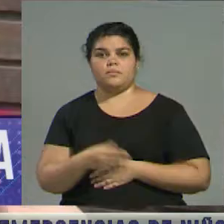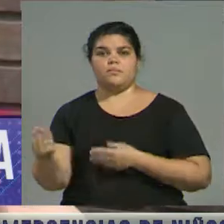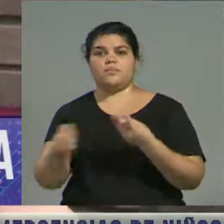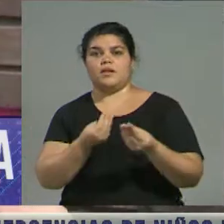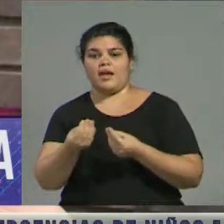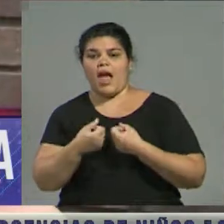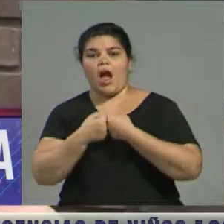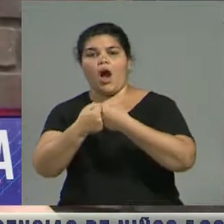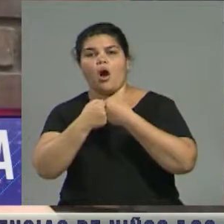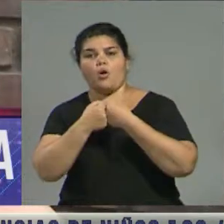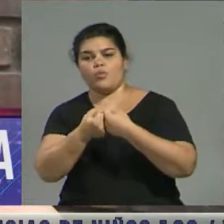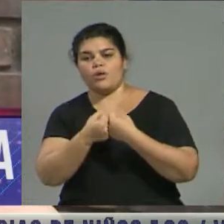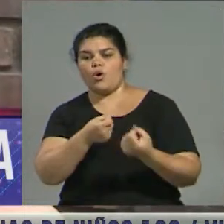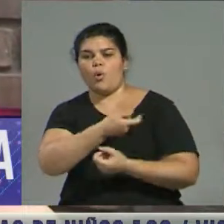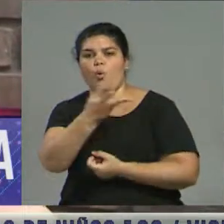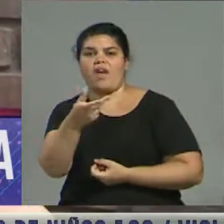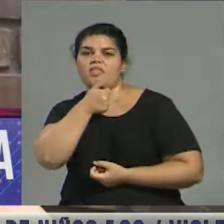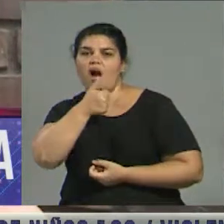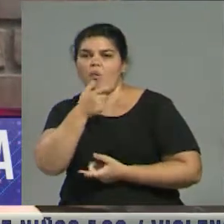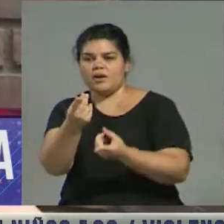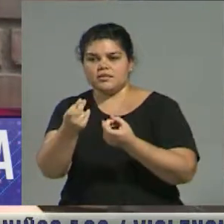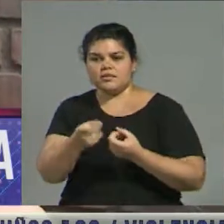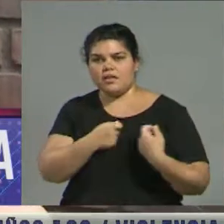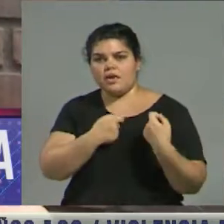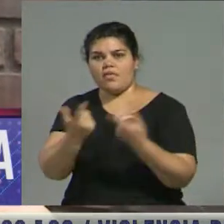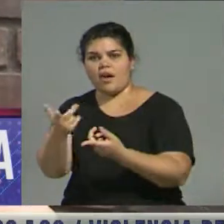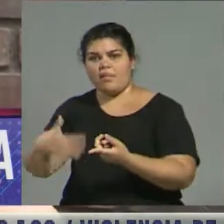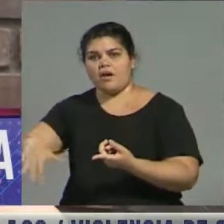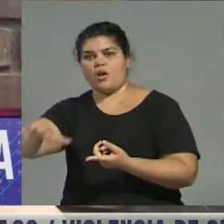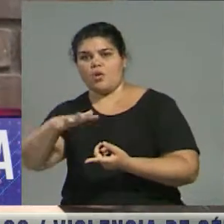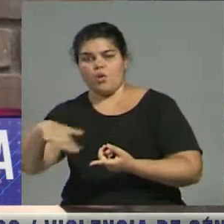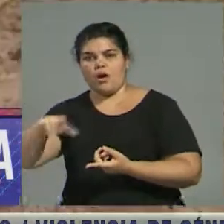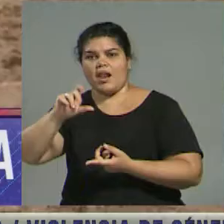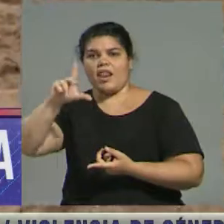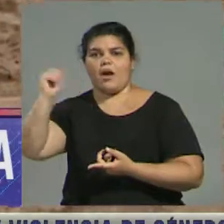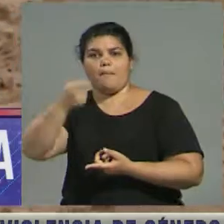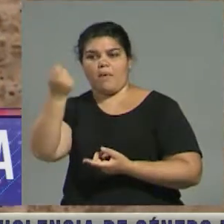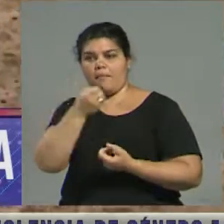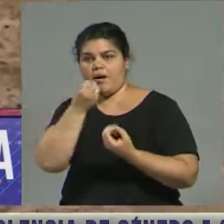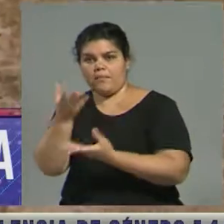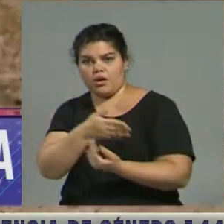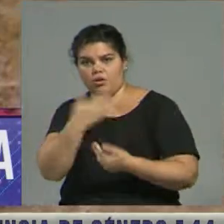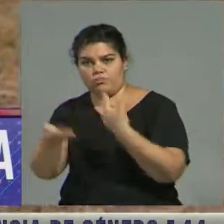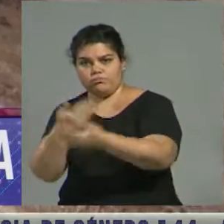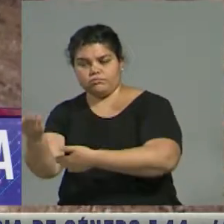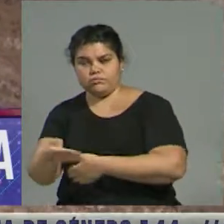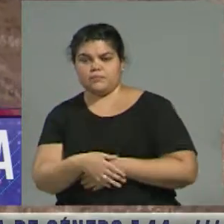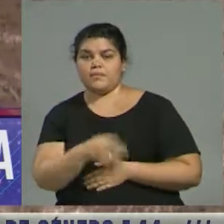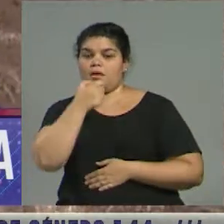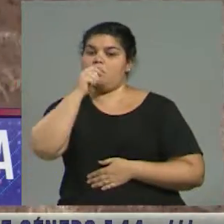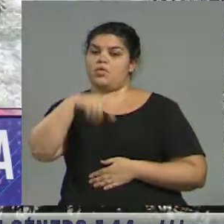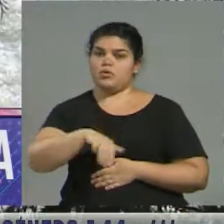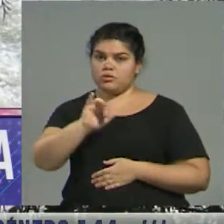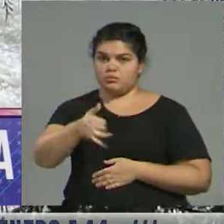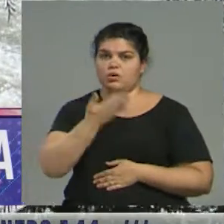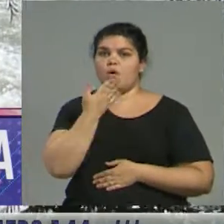en el caudal necesario para la recomposición del ambiente en la provincia de La Pampa. La provincia de Mendoza ha intentado cumplir,